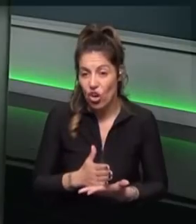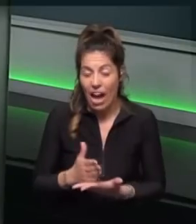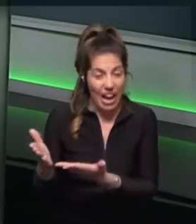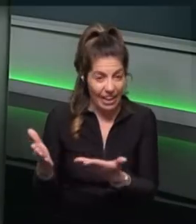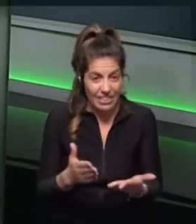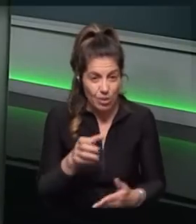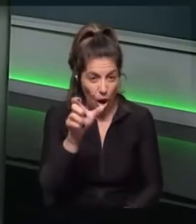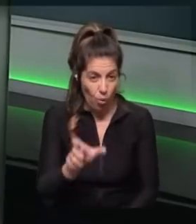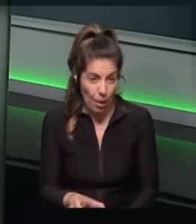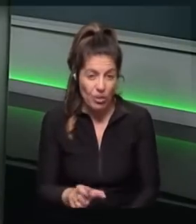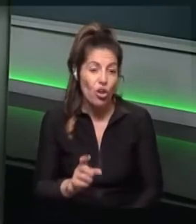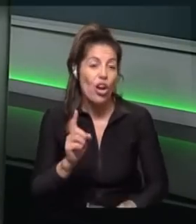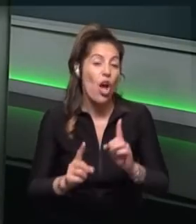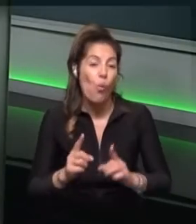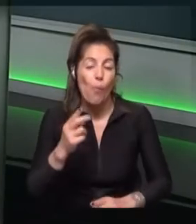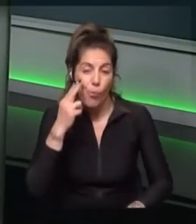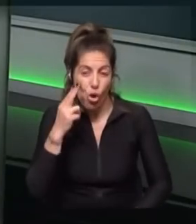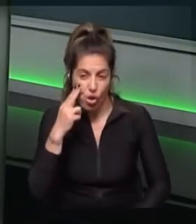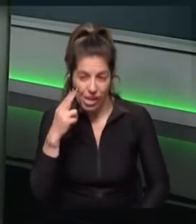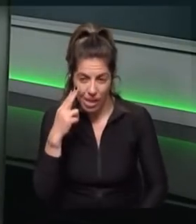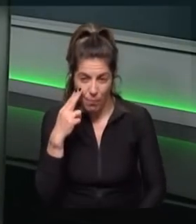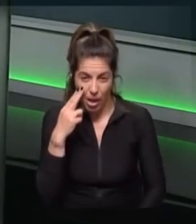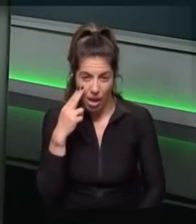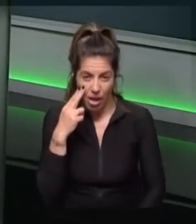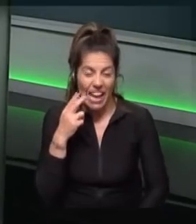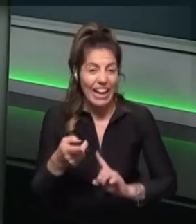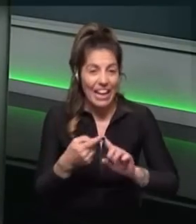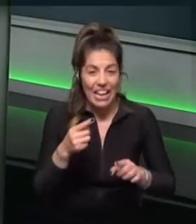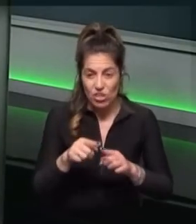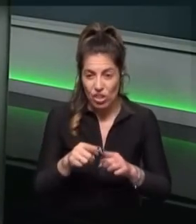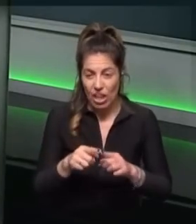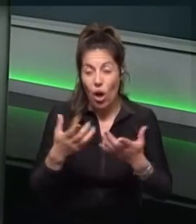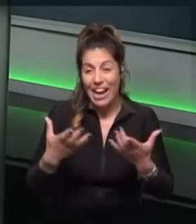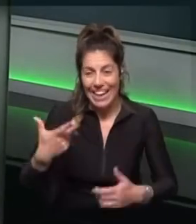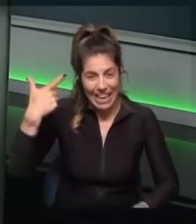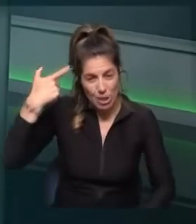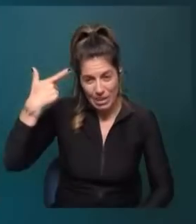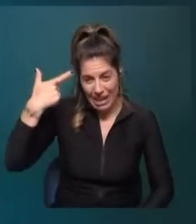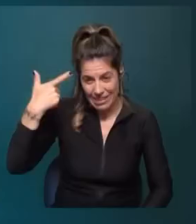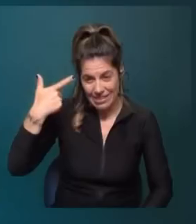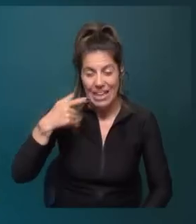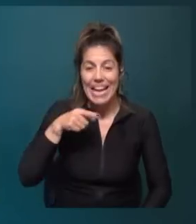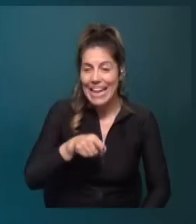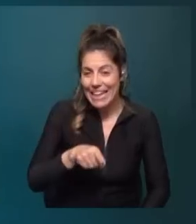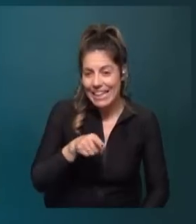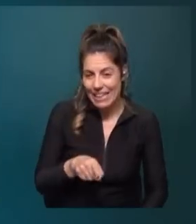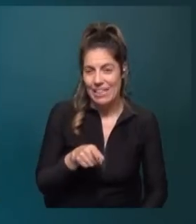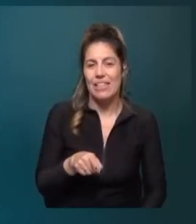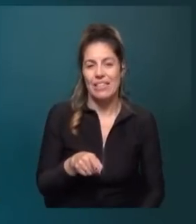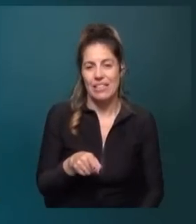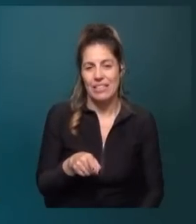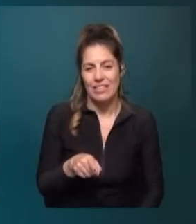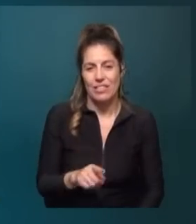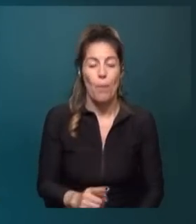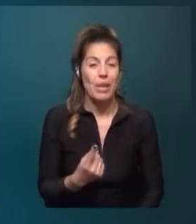está con alguna con algún problema relacionado a la autoliminación entonces tener ese esa